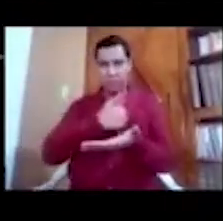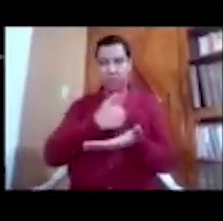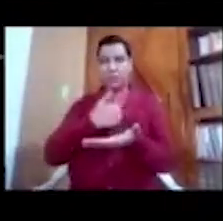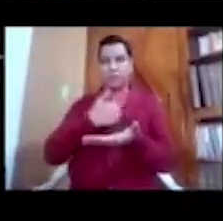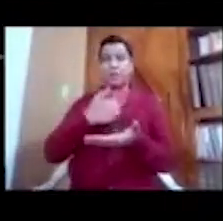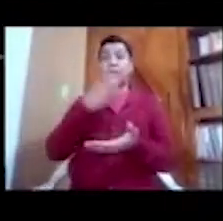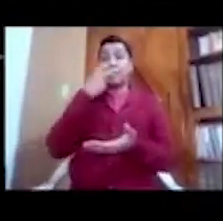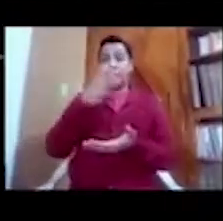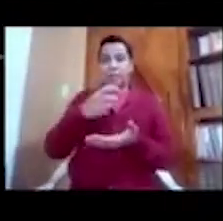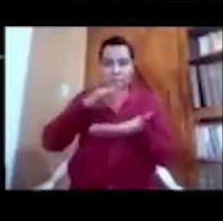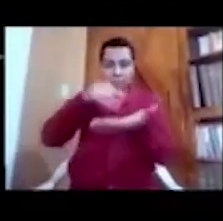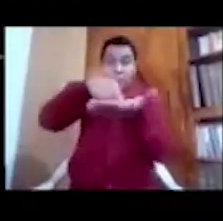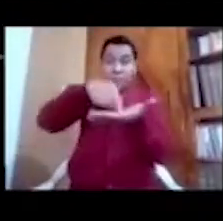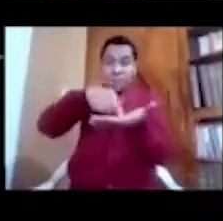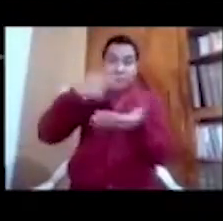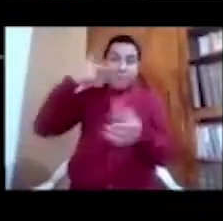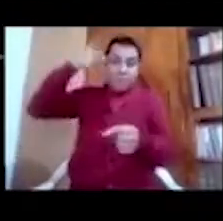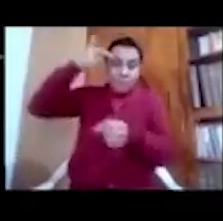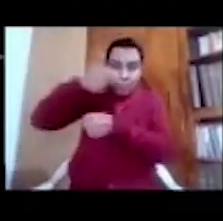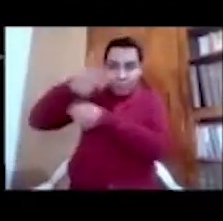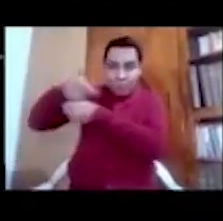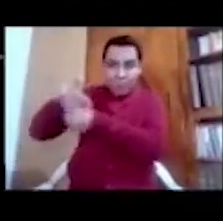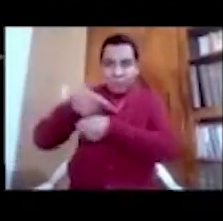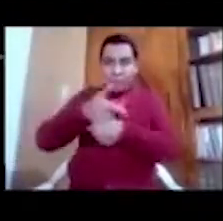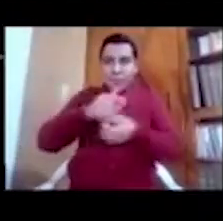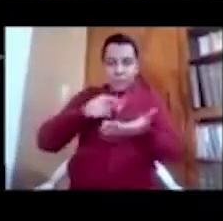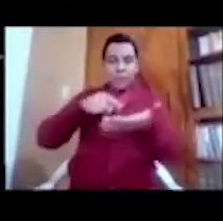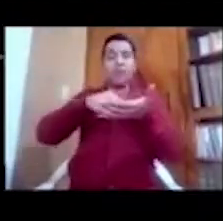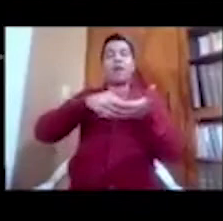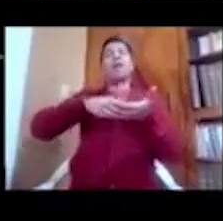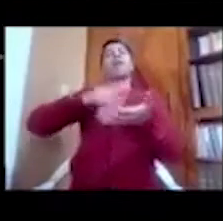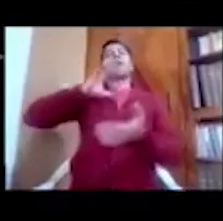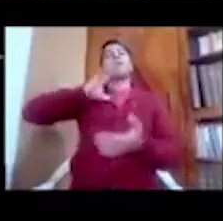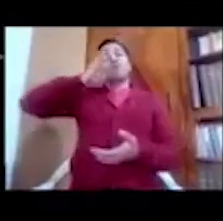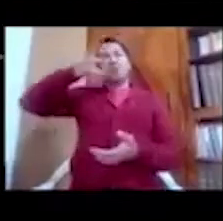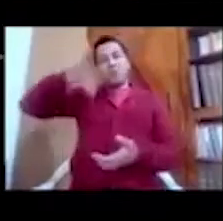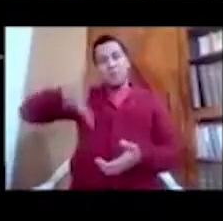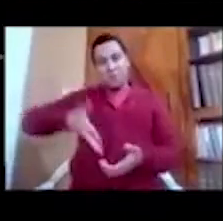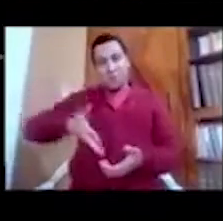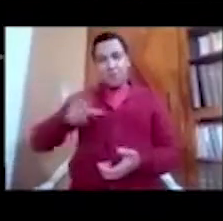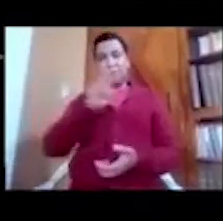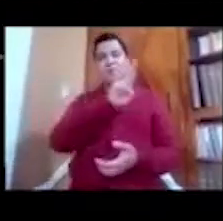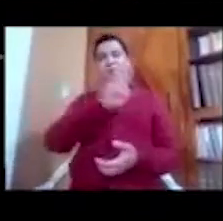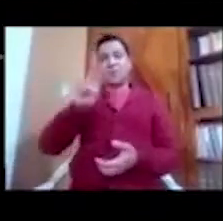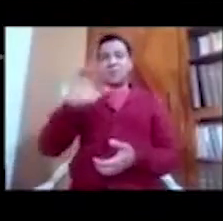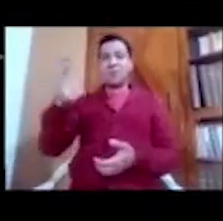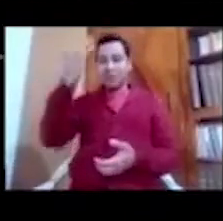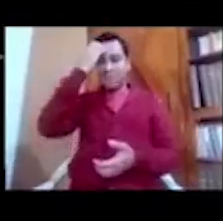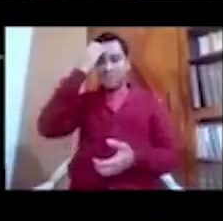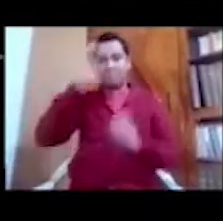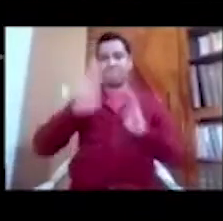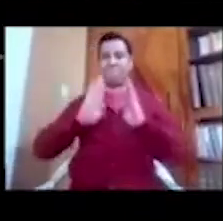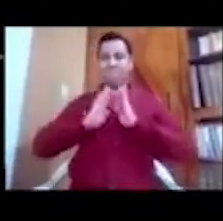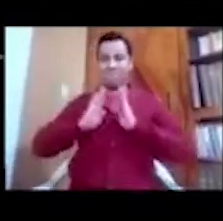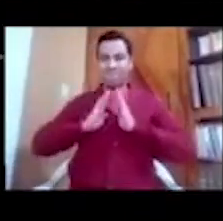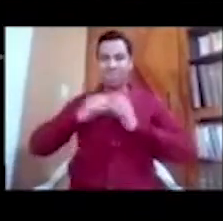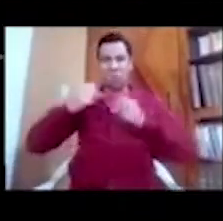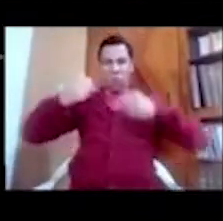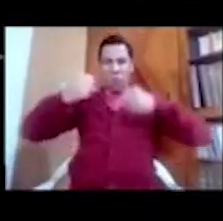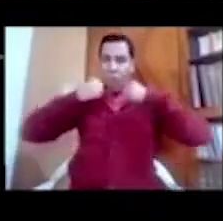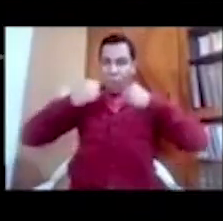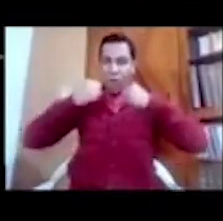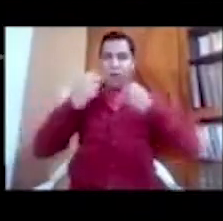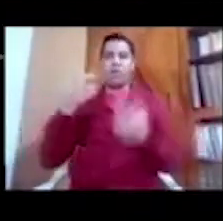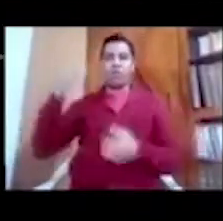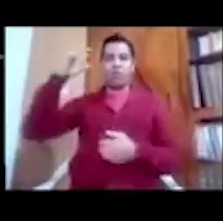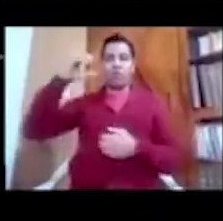y allí están este orgullo por el reconocimiento militarista, por el poder a partir